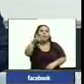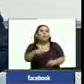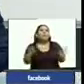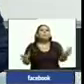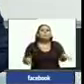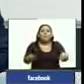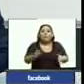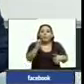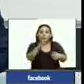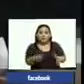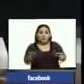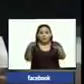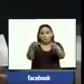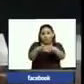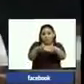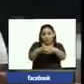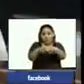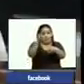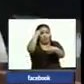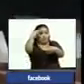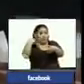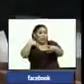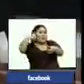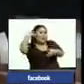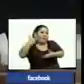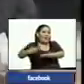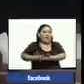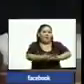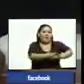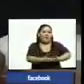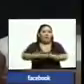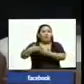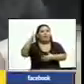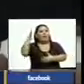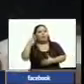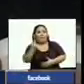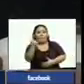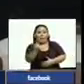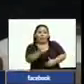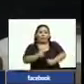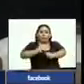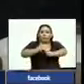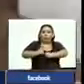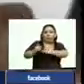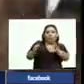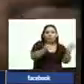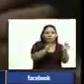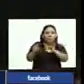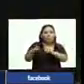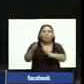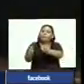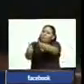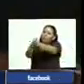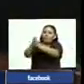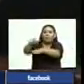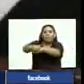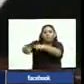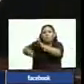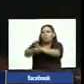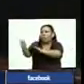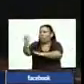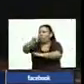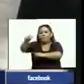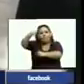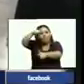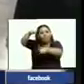vamos a contarle que el movimiento de hijos e hijas de veteranos y excombatientes solicitaron a los diputados de la Asamblea Legislativa no aprobar el